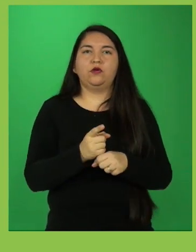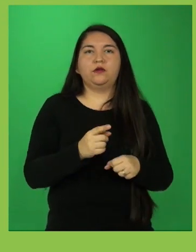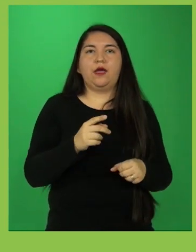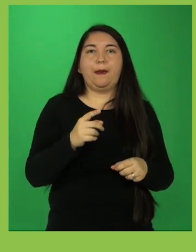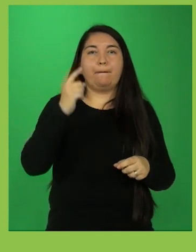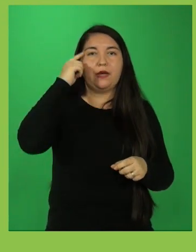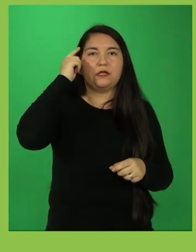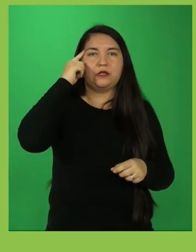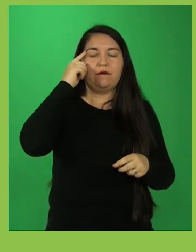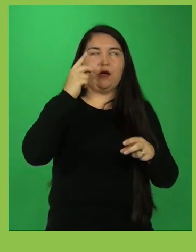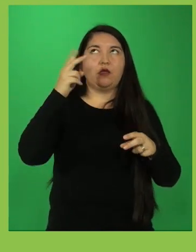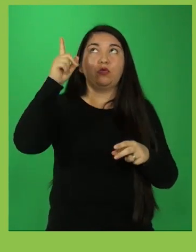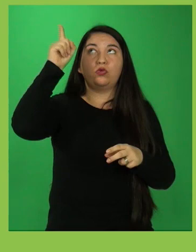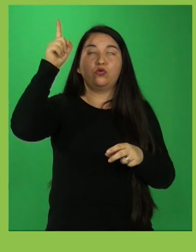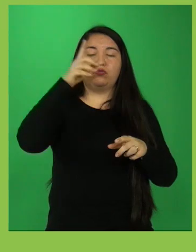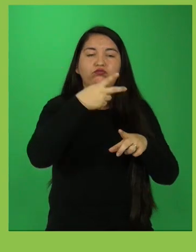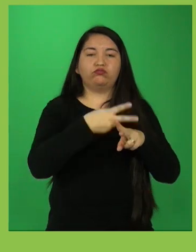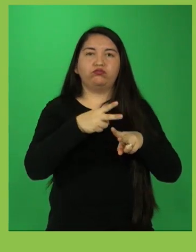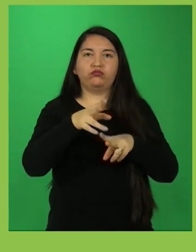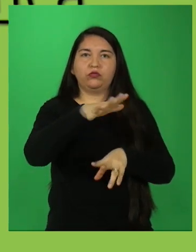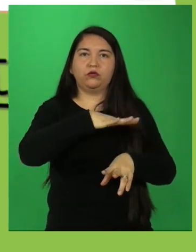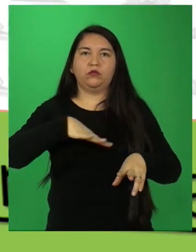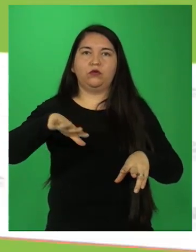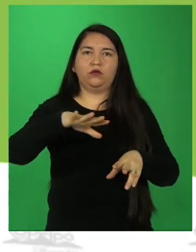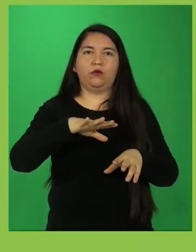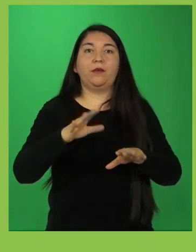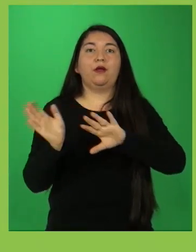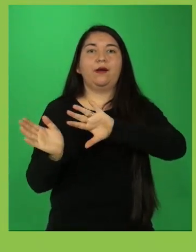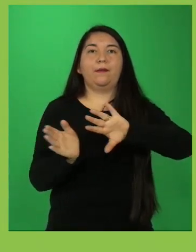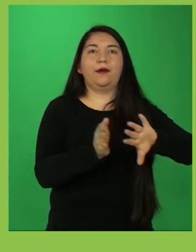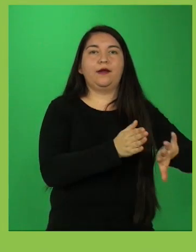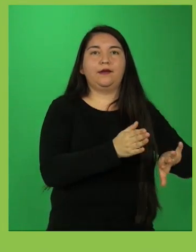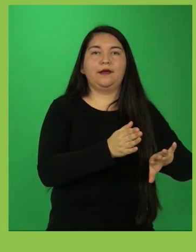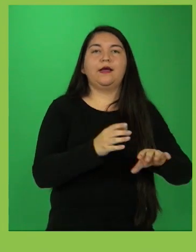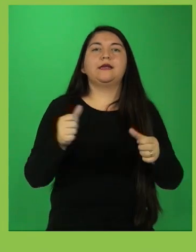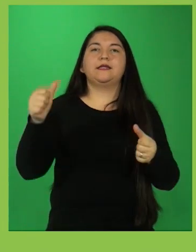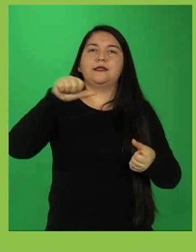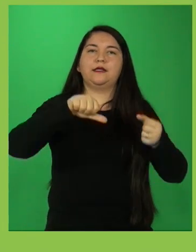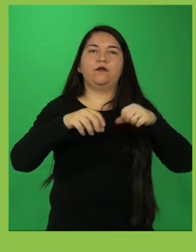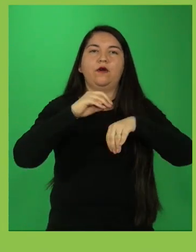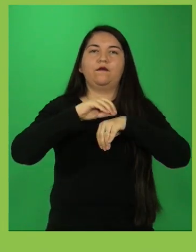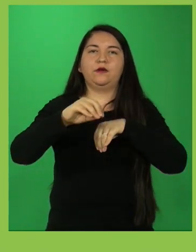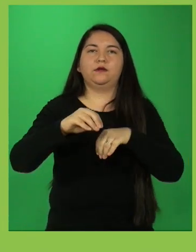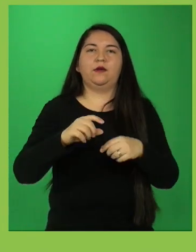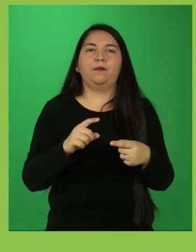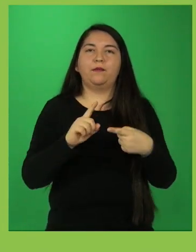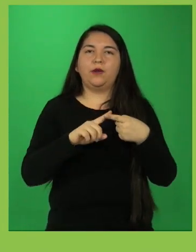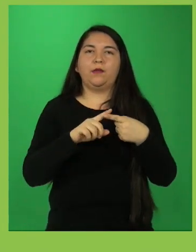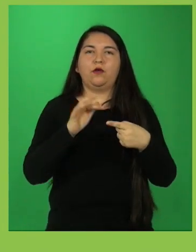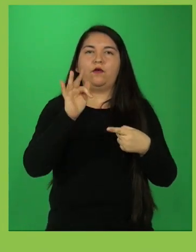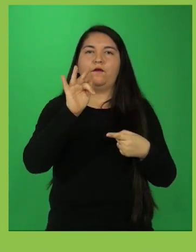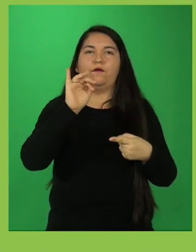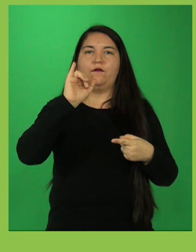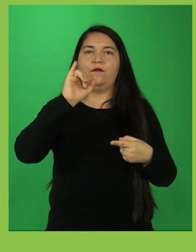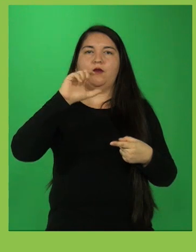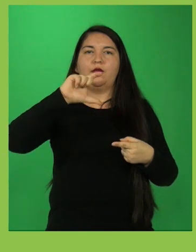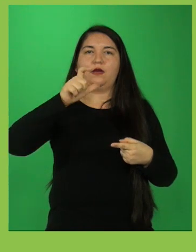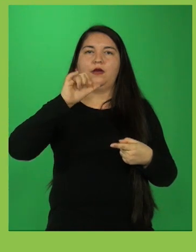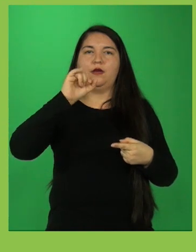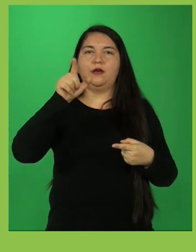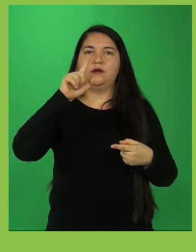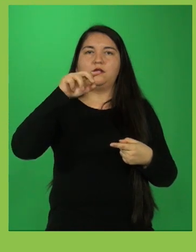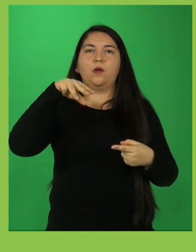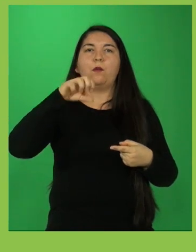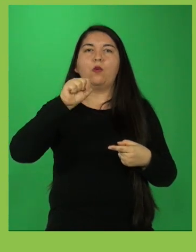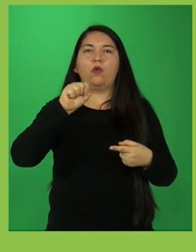apareciendo progresivamente tres pensamientos. El primero de ellos, llamado fijísmo. Este pensamiento decía